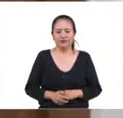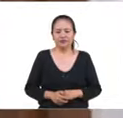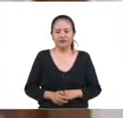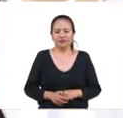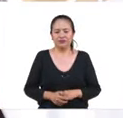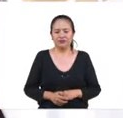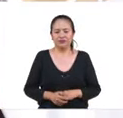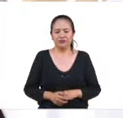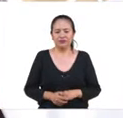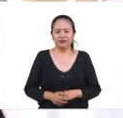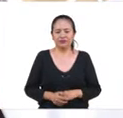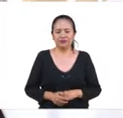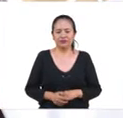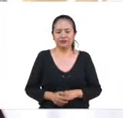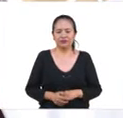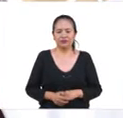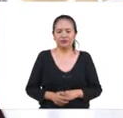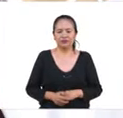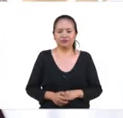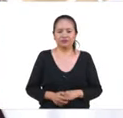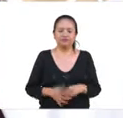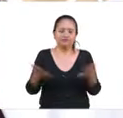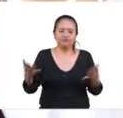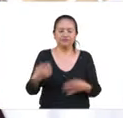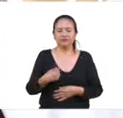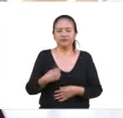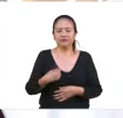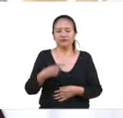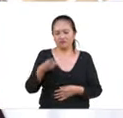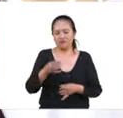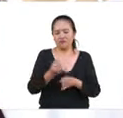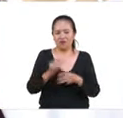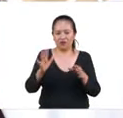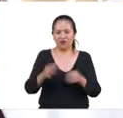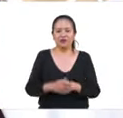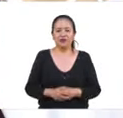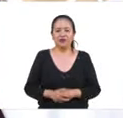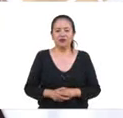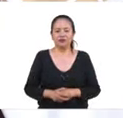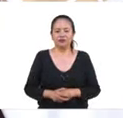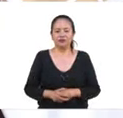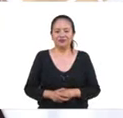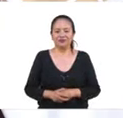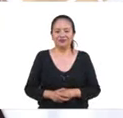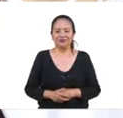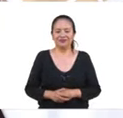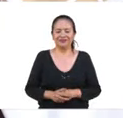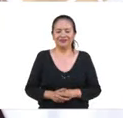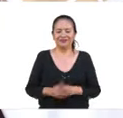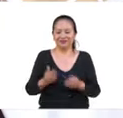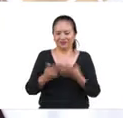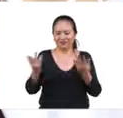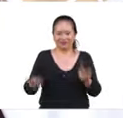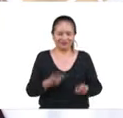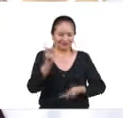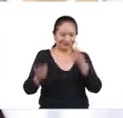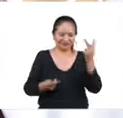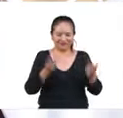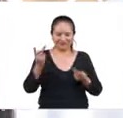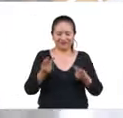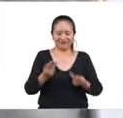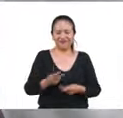Muy bien, pues sería eso, esencialmente la información. Ahora sí. Iniciamos sesión de preguntas y respuestas